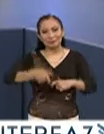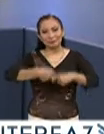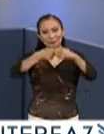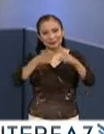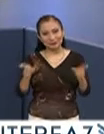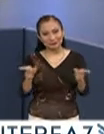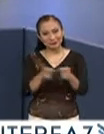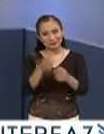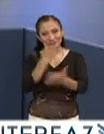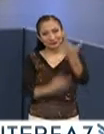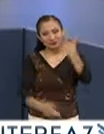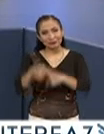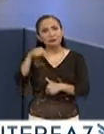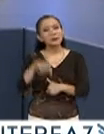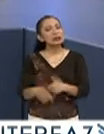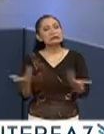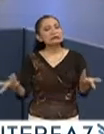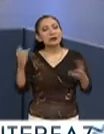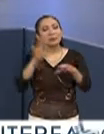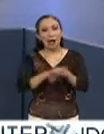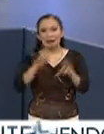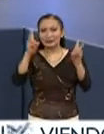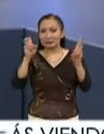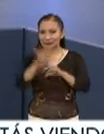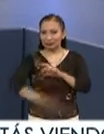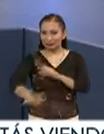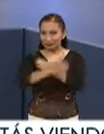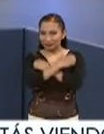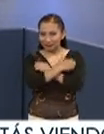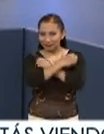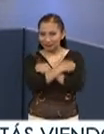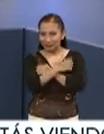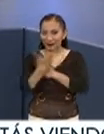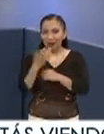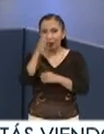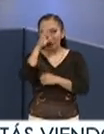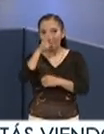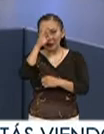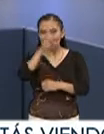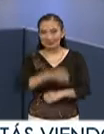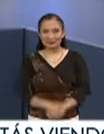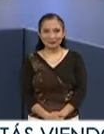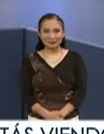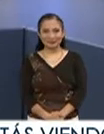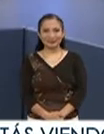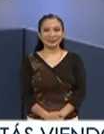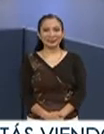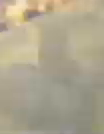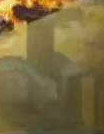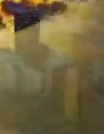una breve pausa. Regresando, tendremos más del sector educativo de Coahuila.